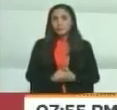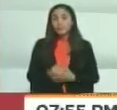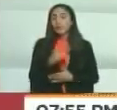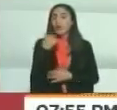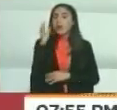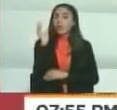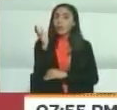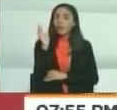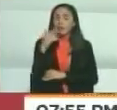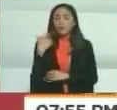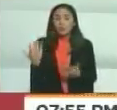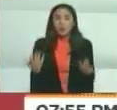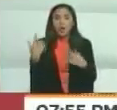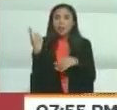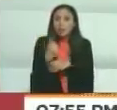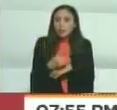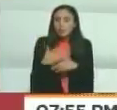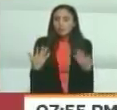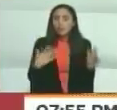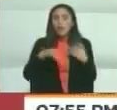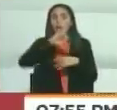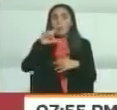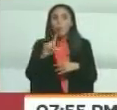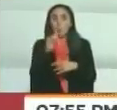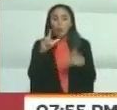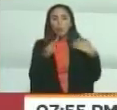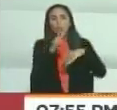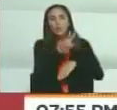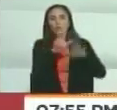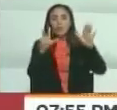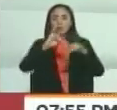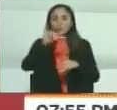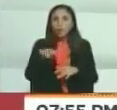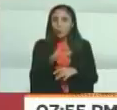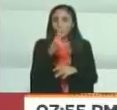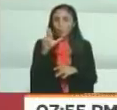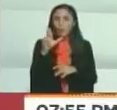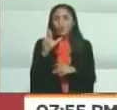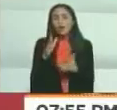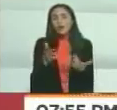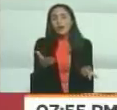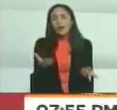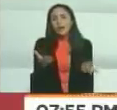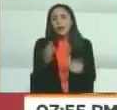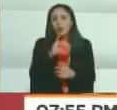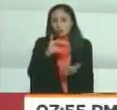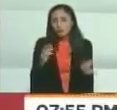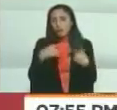ser en el mes de julio, 28 de julio, en homenaje al comandante Hugo